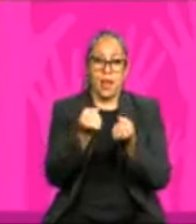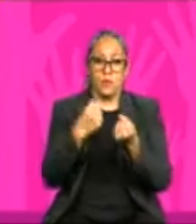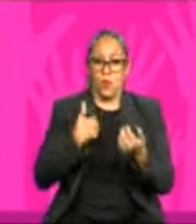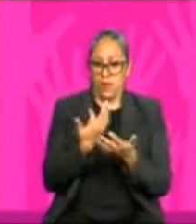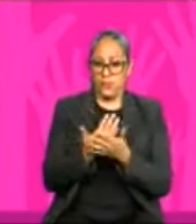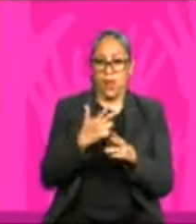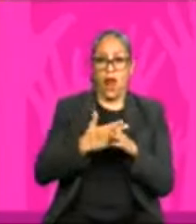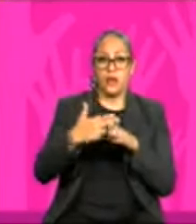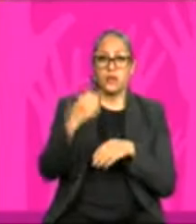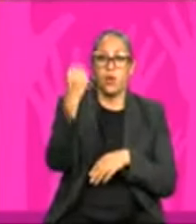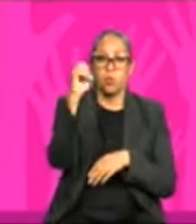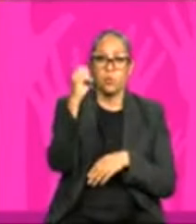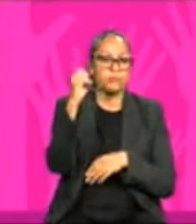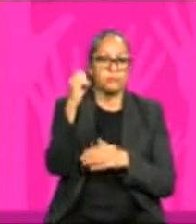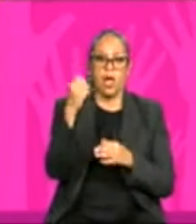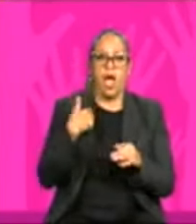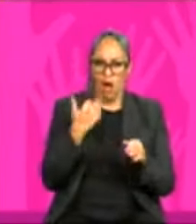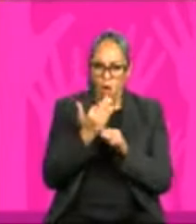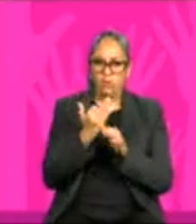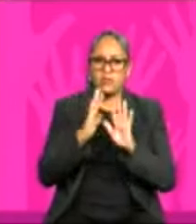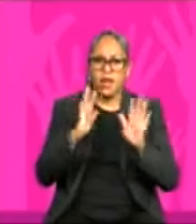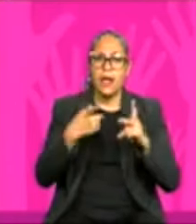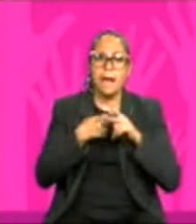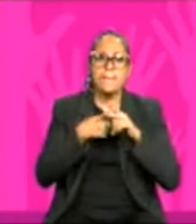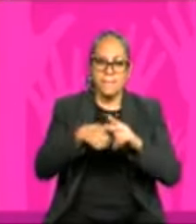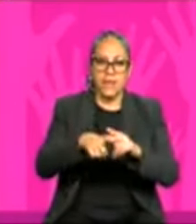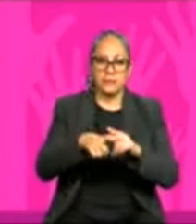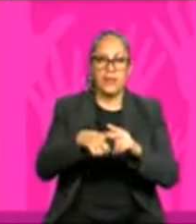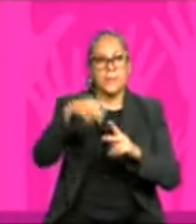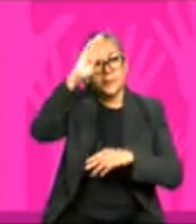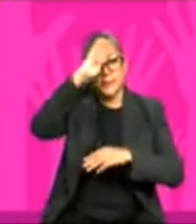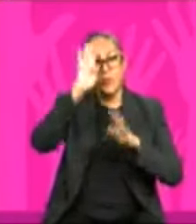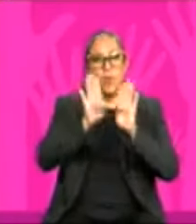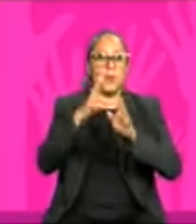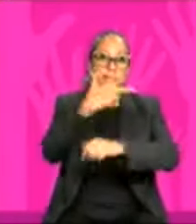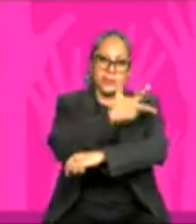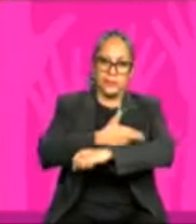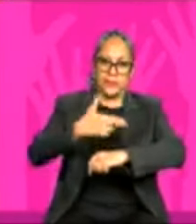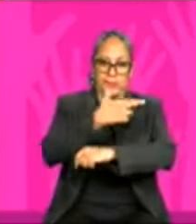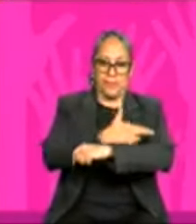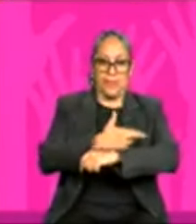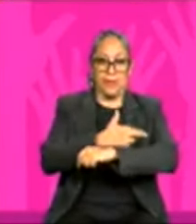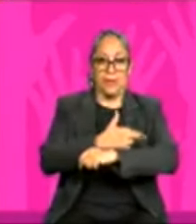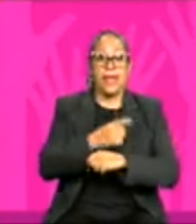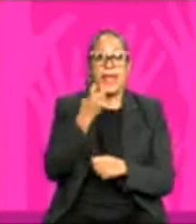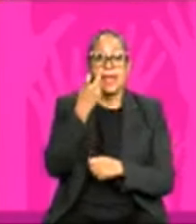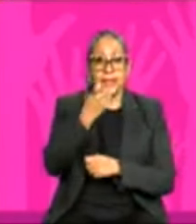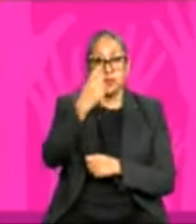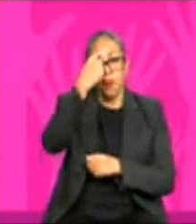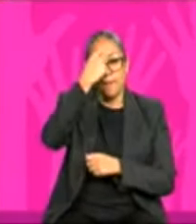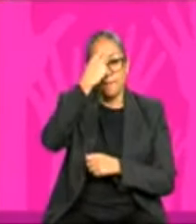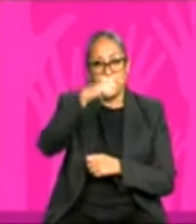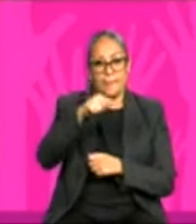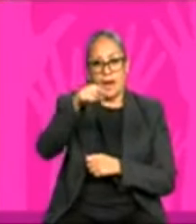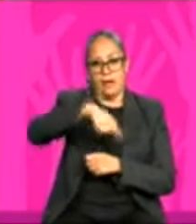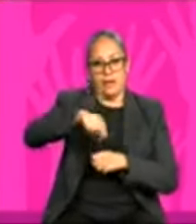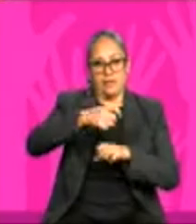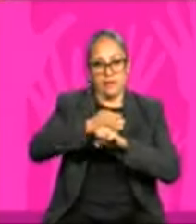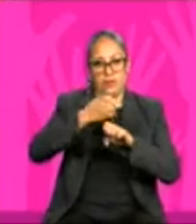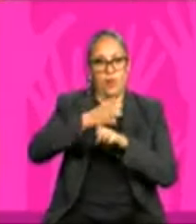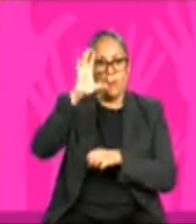octubre. Estamos trabajando ahora en un plan. Uno. Un plan de operación para el blindaje de nuestro estado,